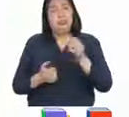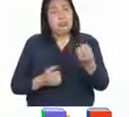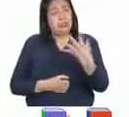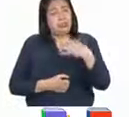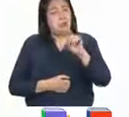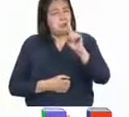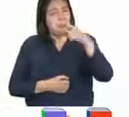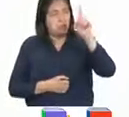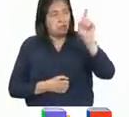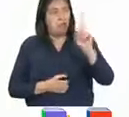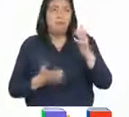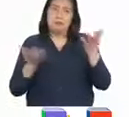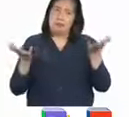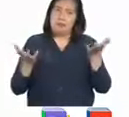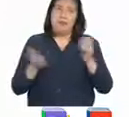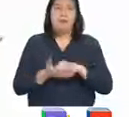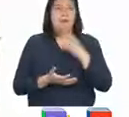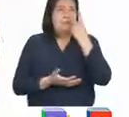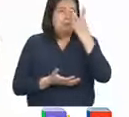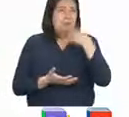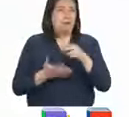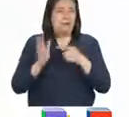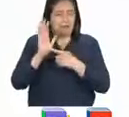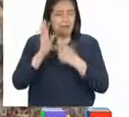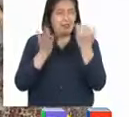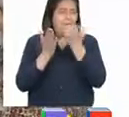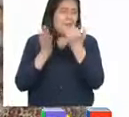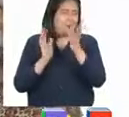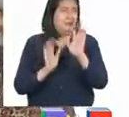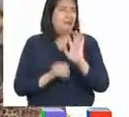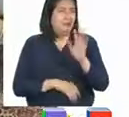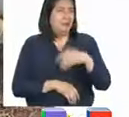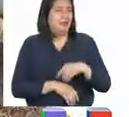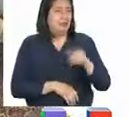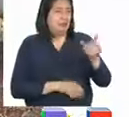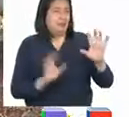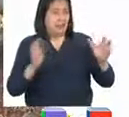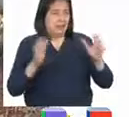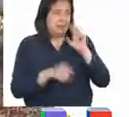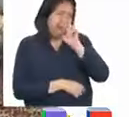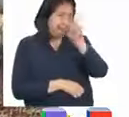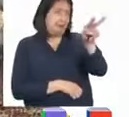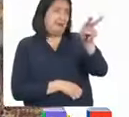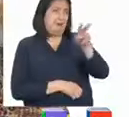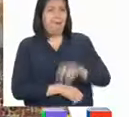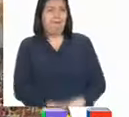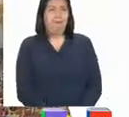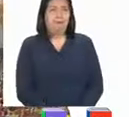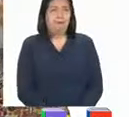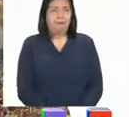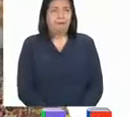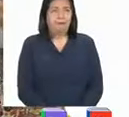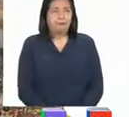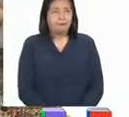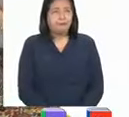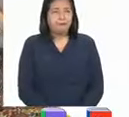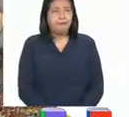millón. Bien, vamos a ver si puedo mostrar todo esto. Creo que nuestro salón se vería así.